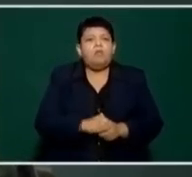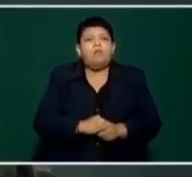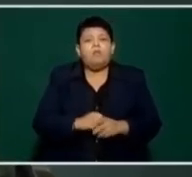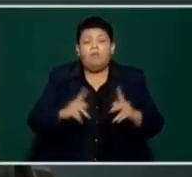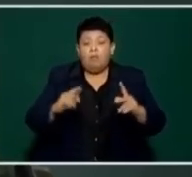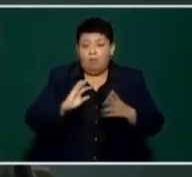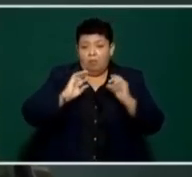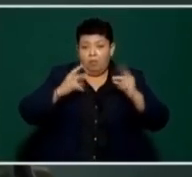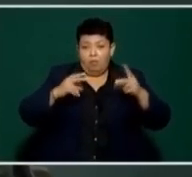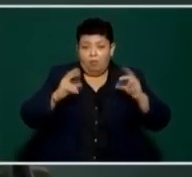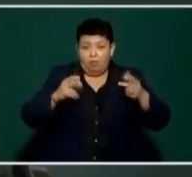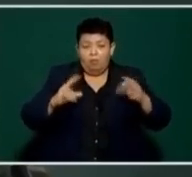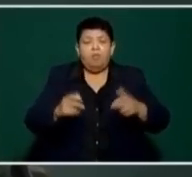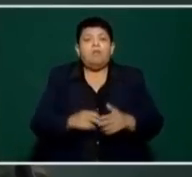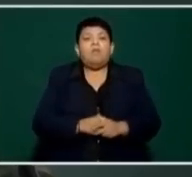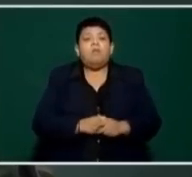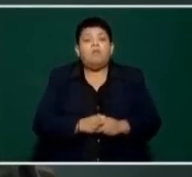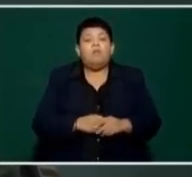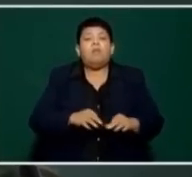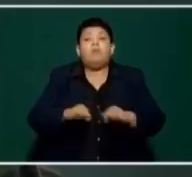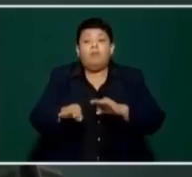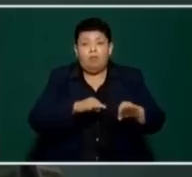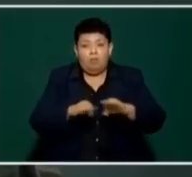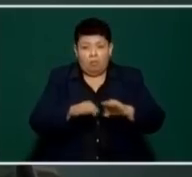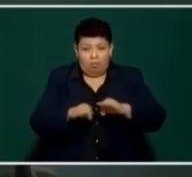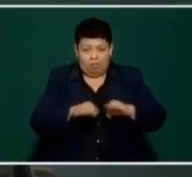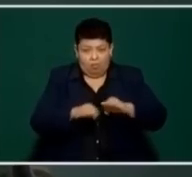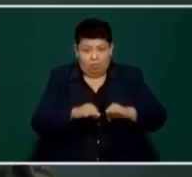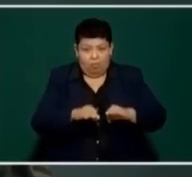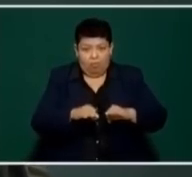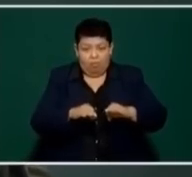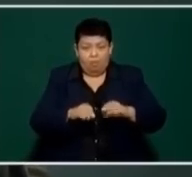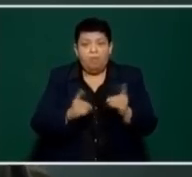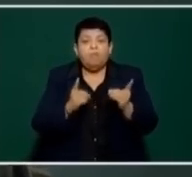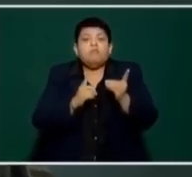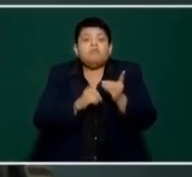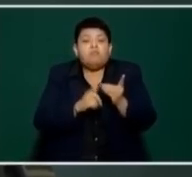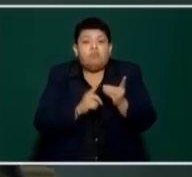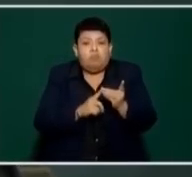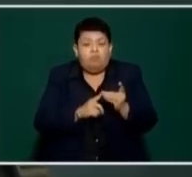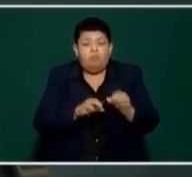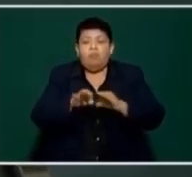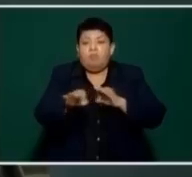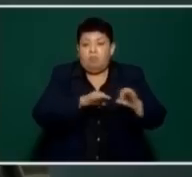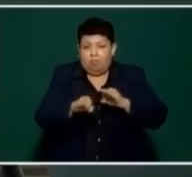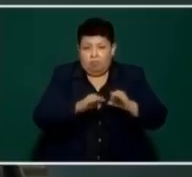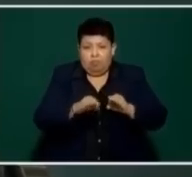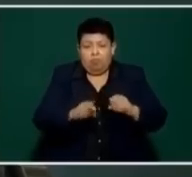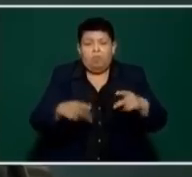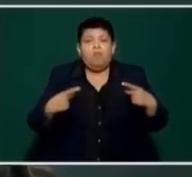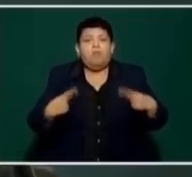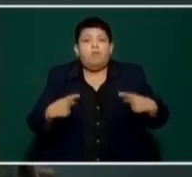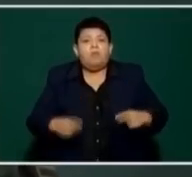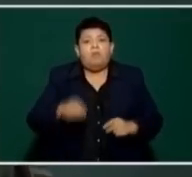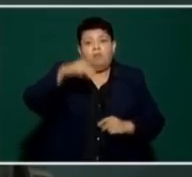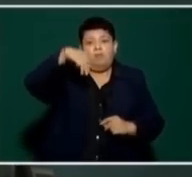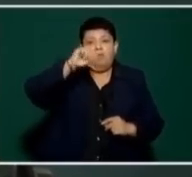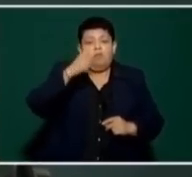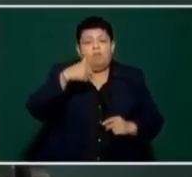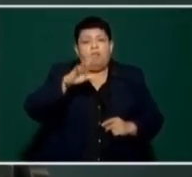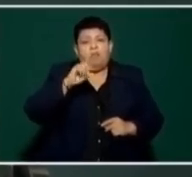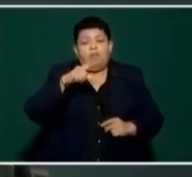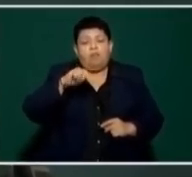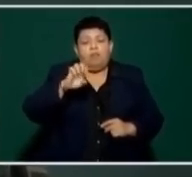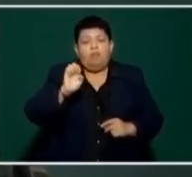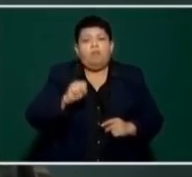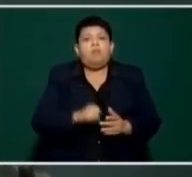se está entrando en funcionamiento, donde se le va a dar ahí trabajo a los migrantes.